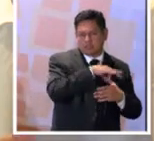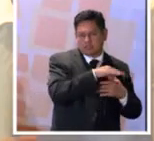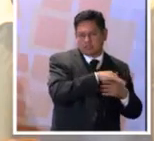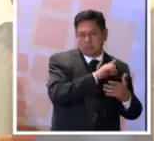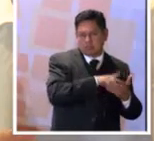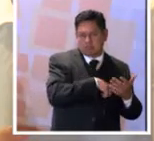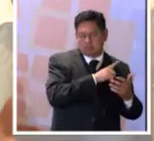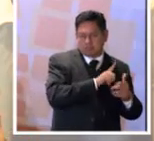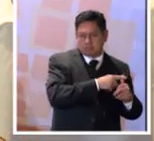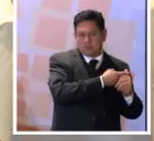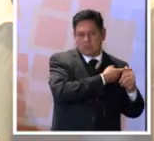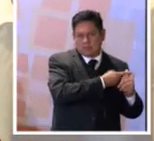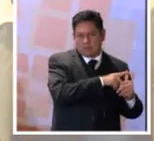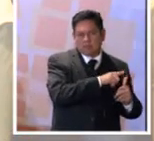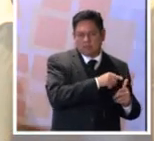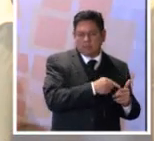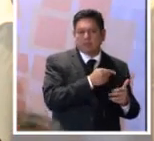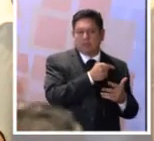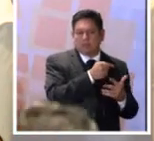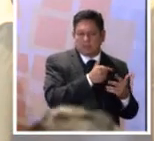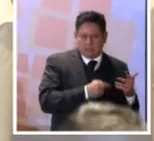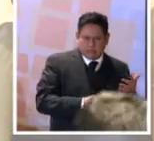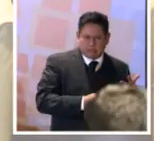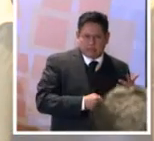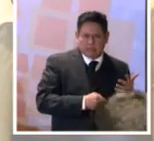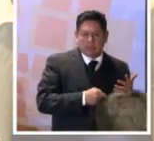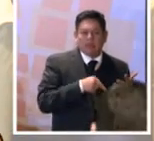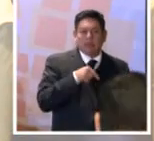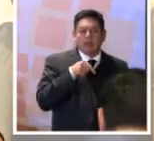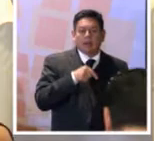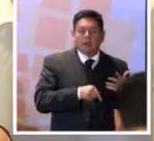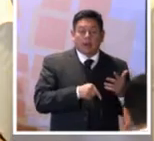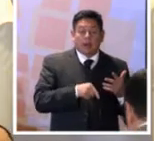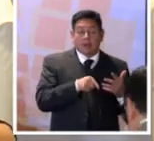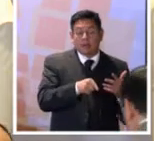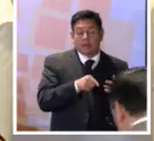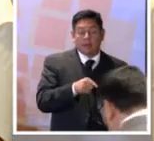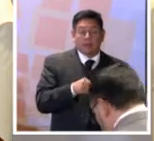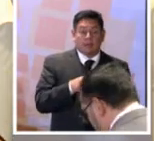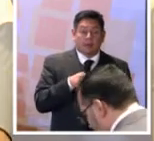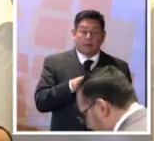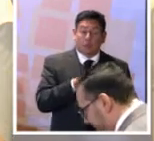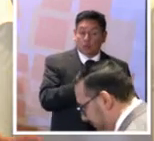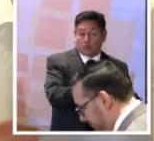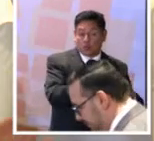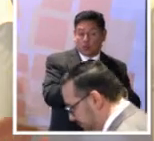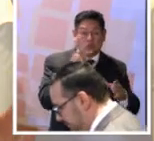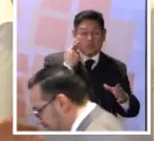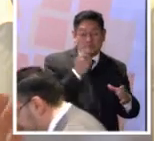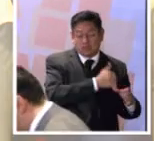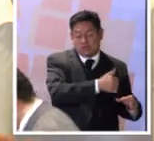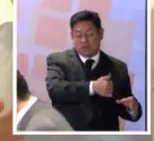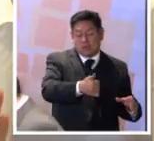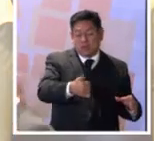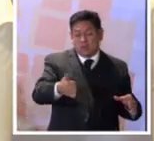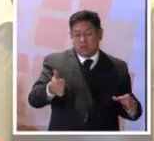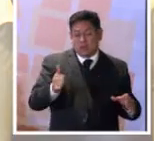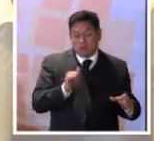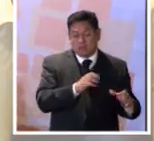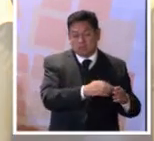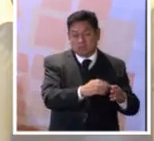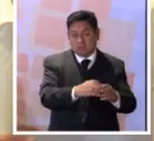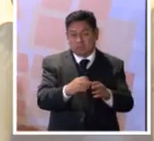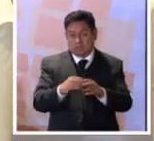las oficializaciones de las listas, las tratan las juntas electorales partidarias. Es decir, que hasta era objetable que el